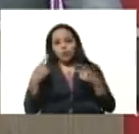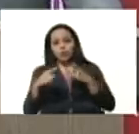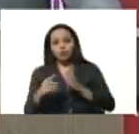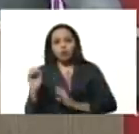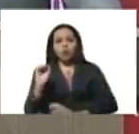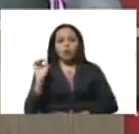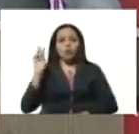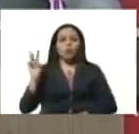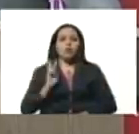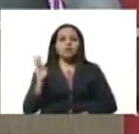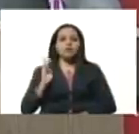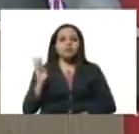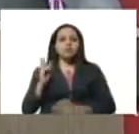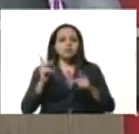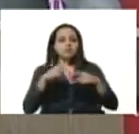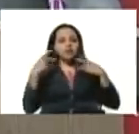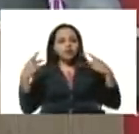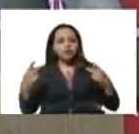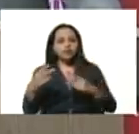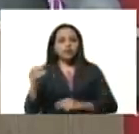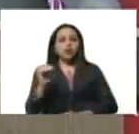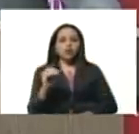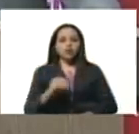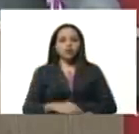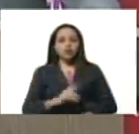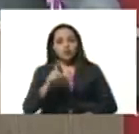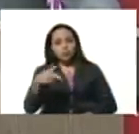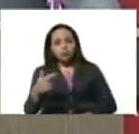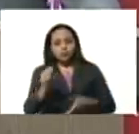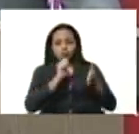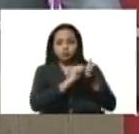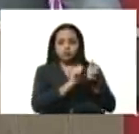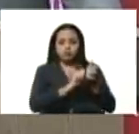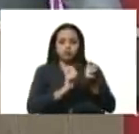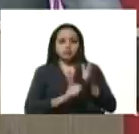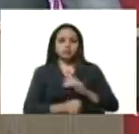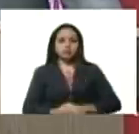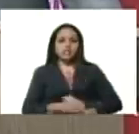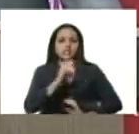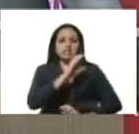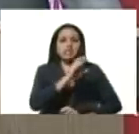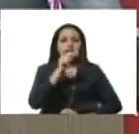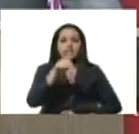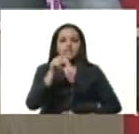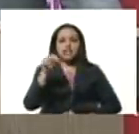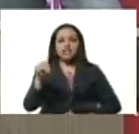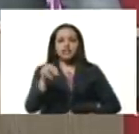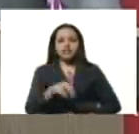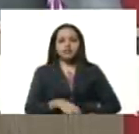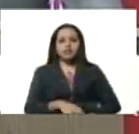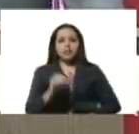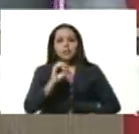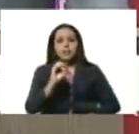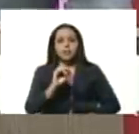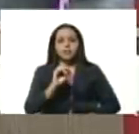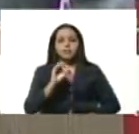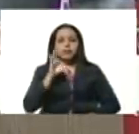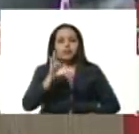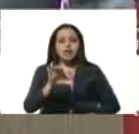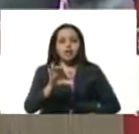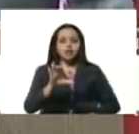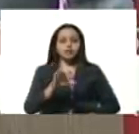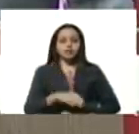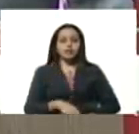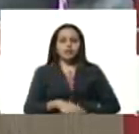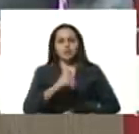Washington Post, o el próximo artículo o reportaje de CNN, o del diario El País. Eso va a ser como dentro